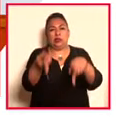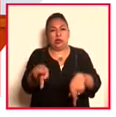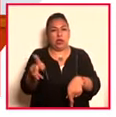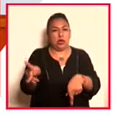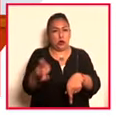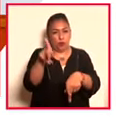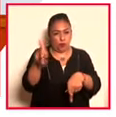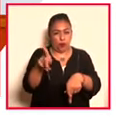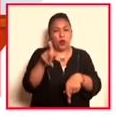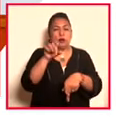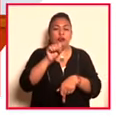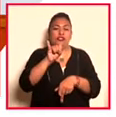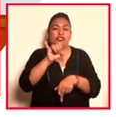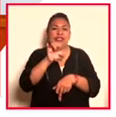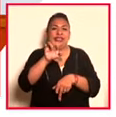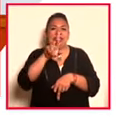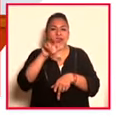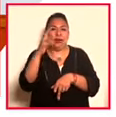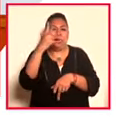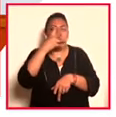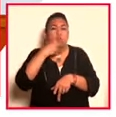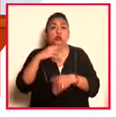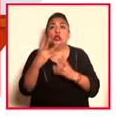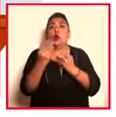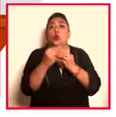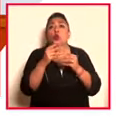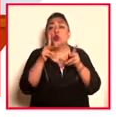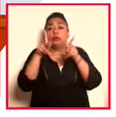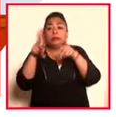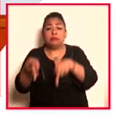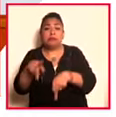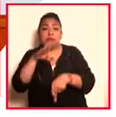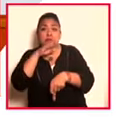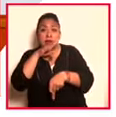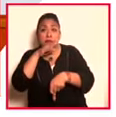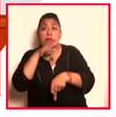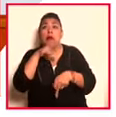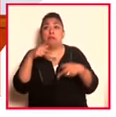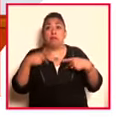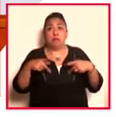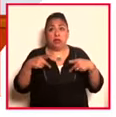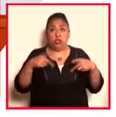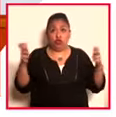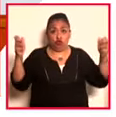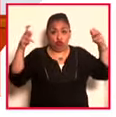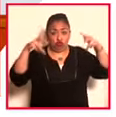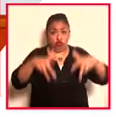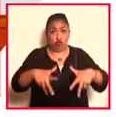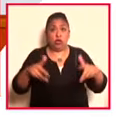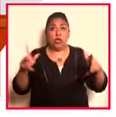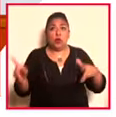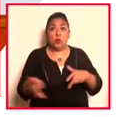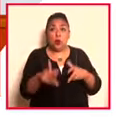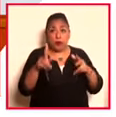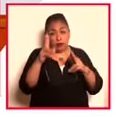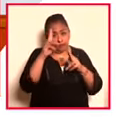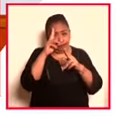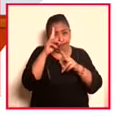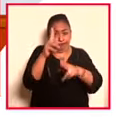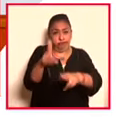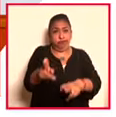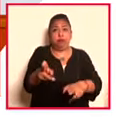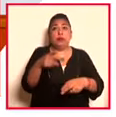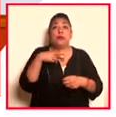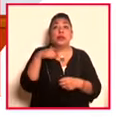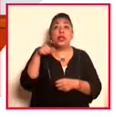Hermosa, junto a la tumba de su madre, con el pueblo presente, un pueblo que lo homenajeó porque él